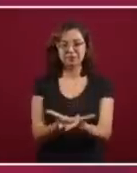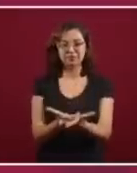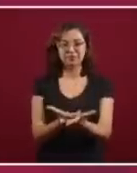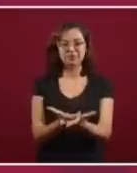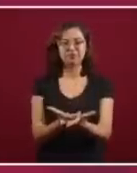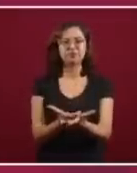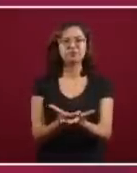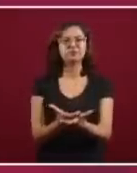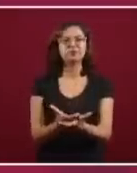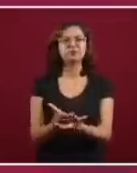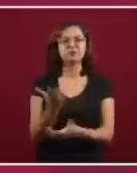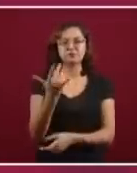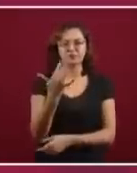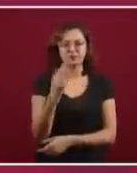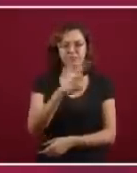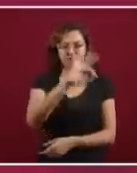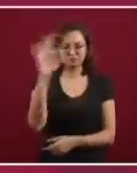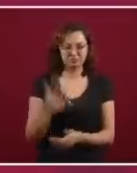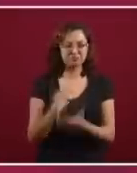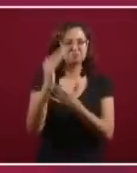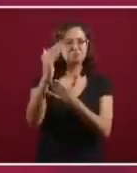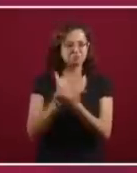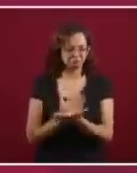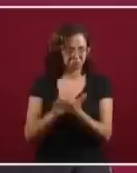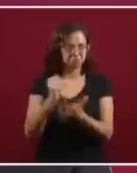una disminución del 50%